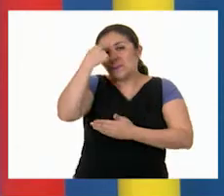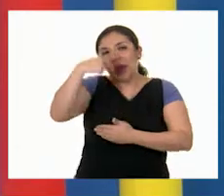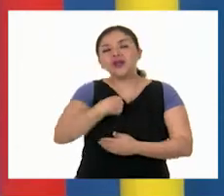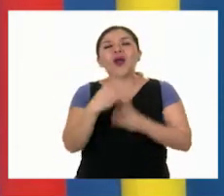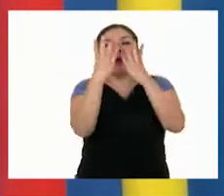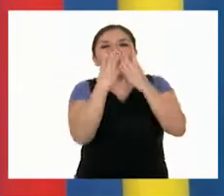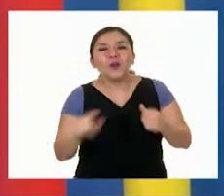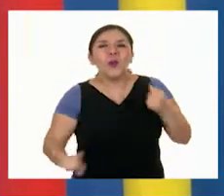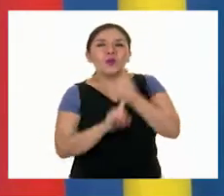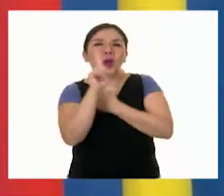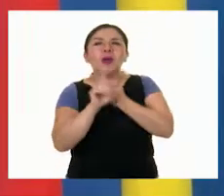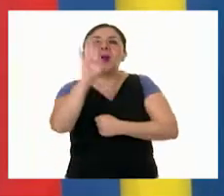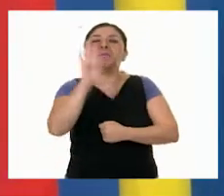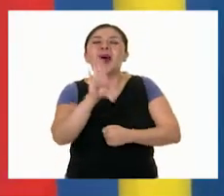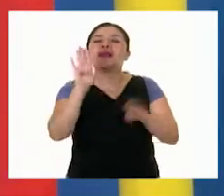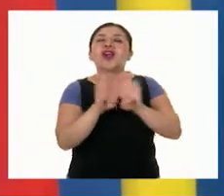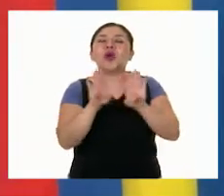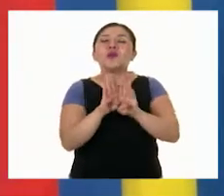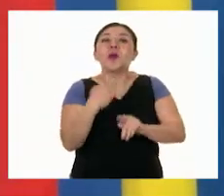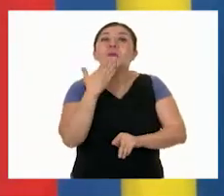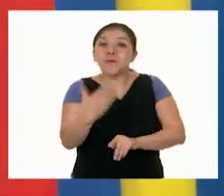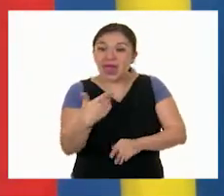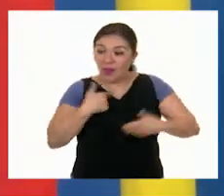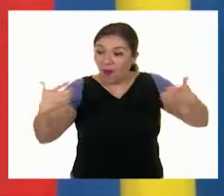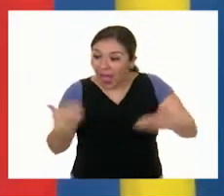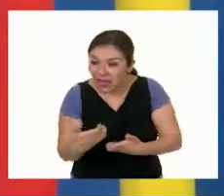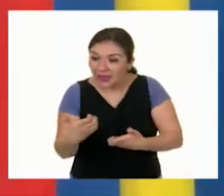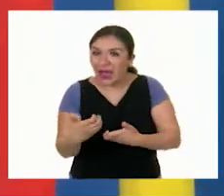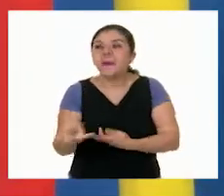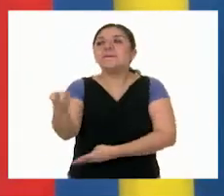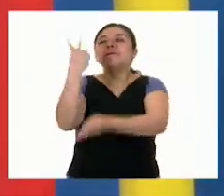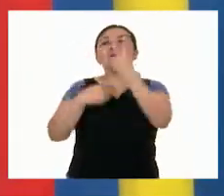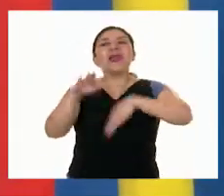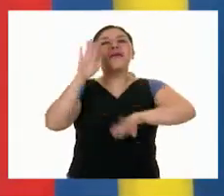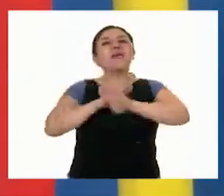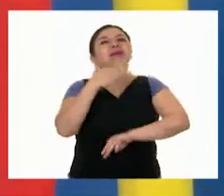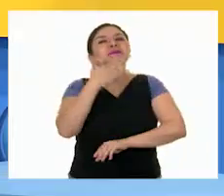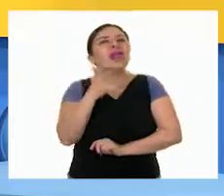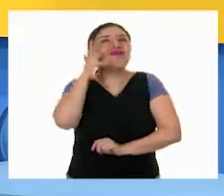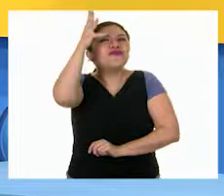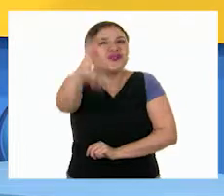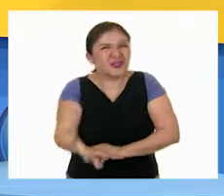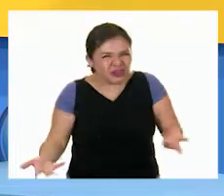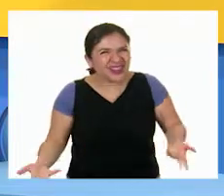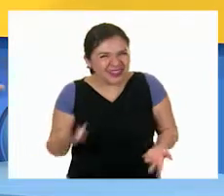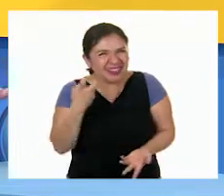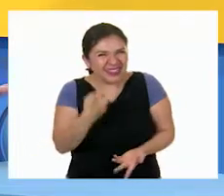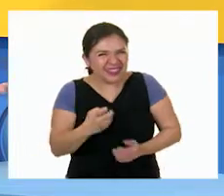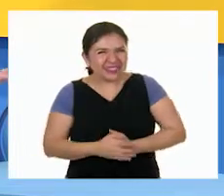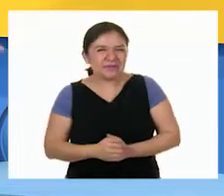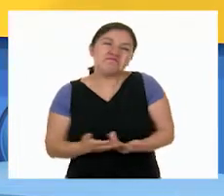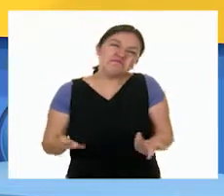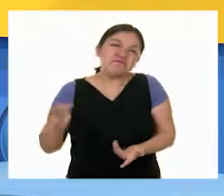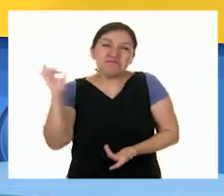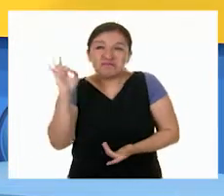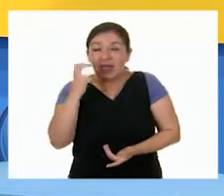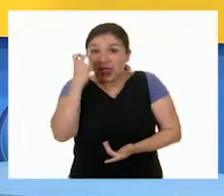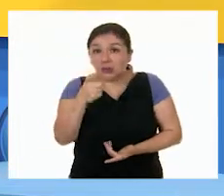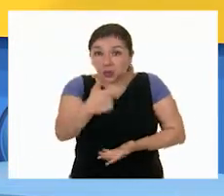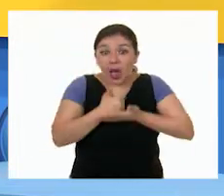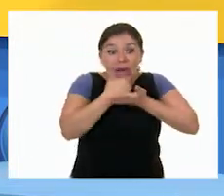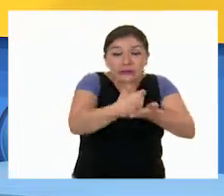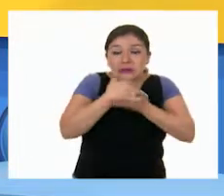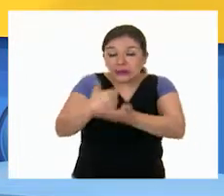demás. Es como si el bien atrajera el bien. No sé si me expliqué bien. Pues sí, no sabemos si al hacer el